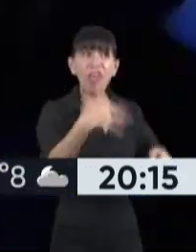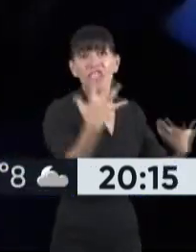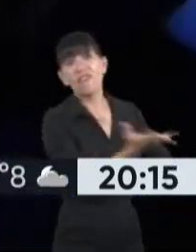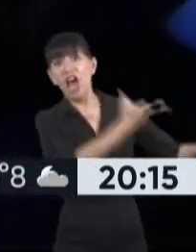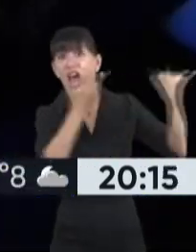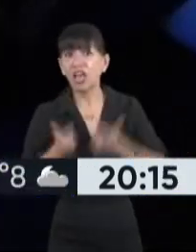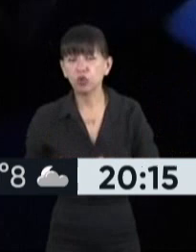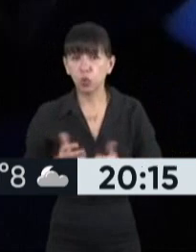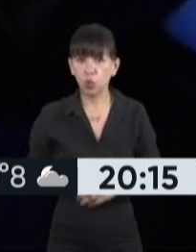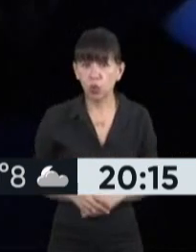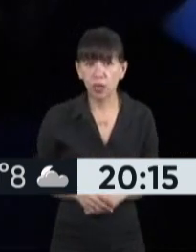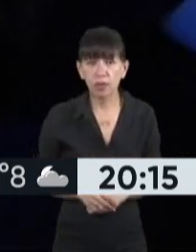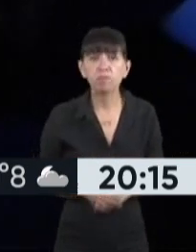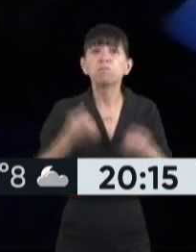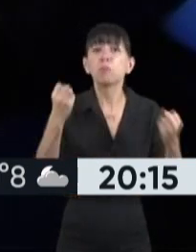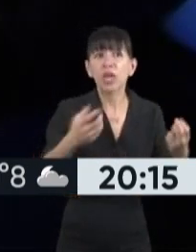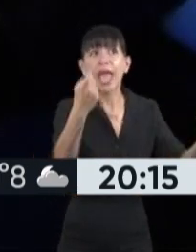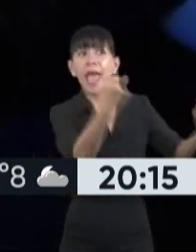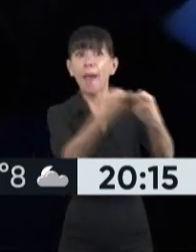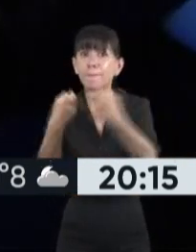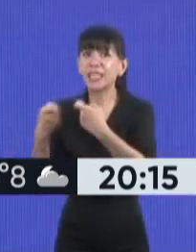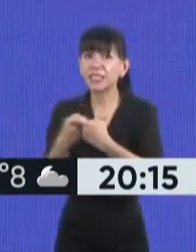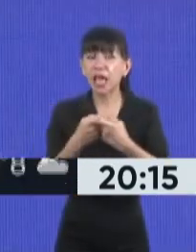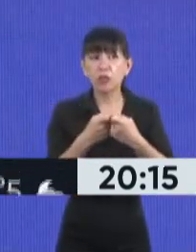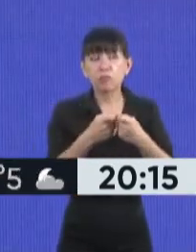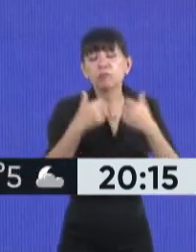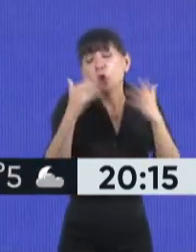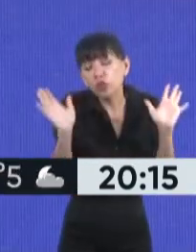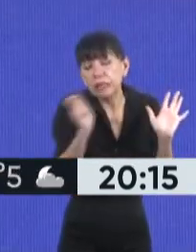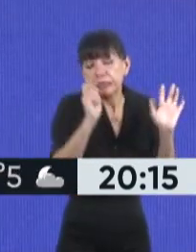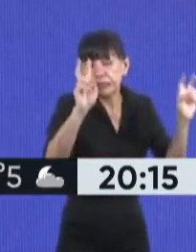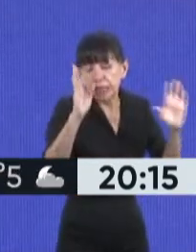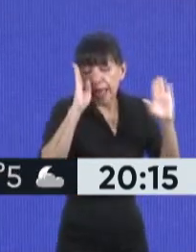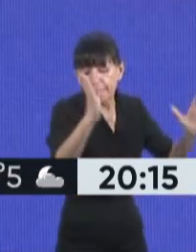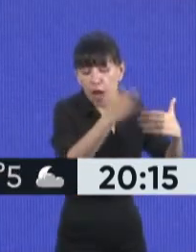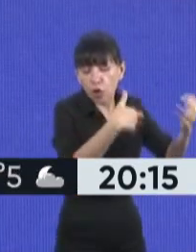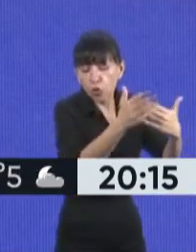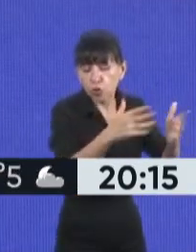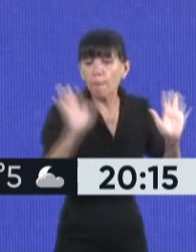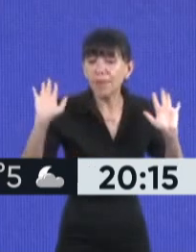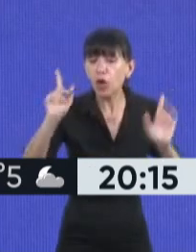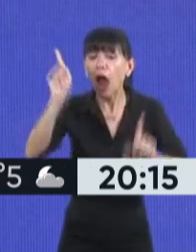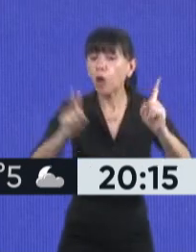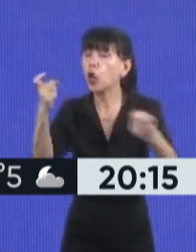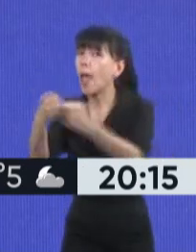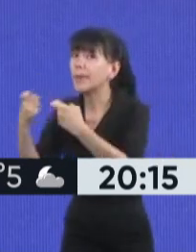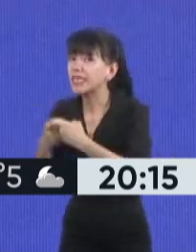Porque muchos empresarios, no sé si de la construcción específicamente, pero muchos de los que forman precio,